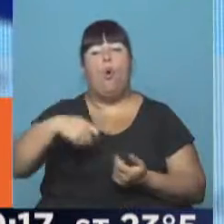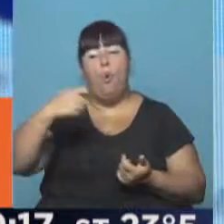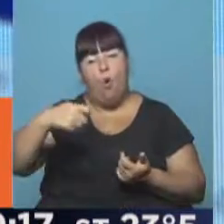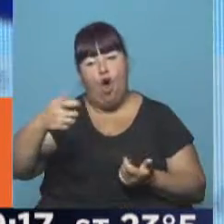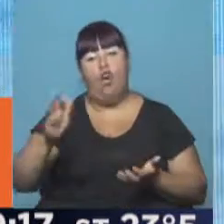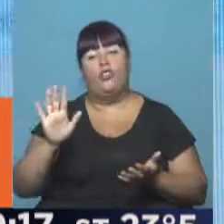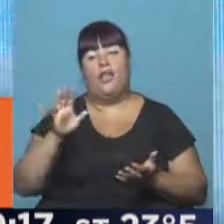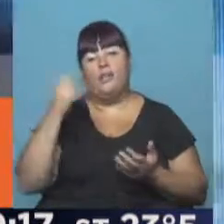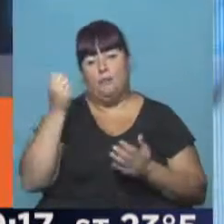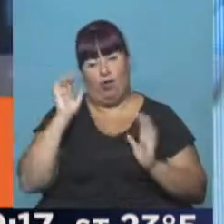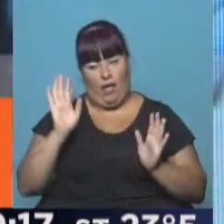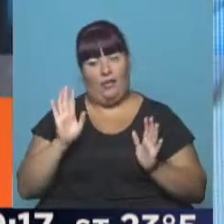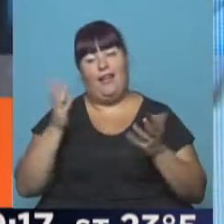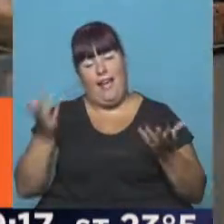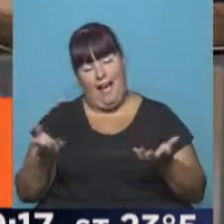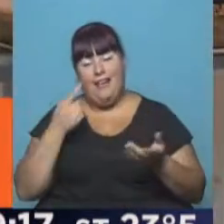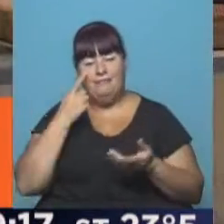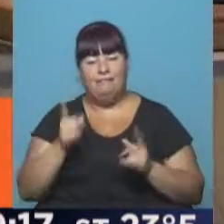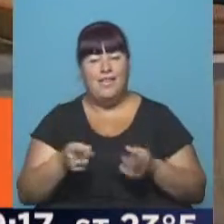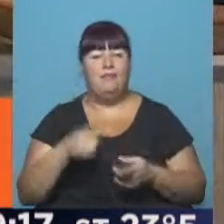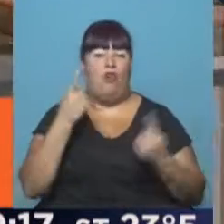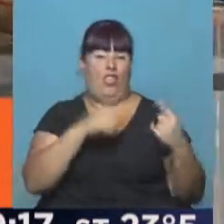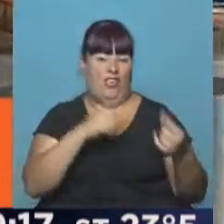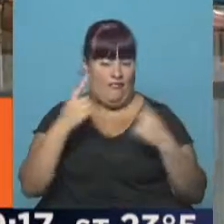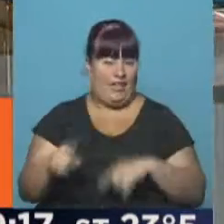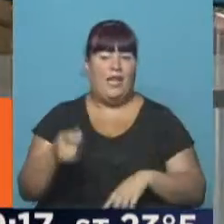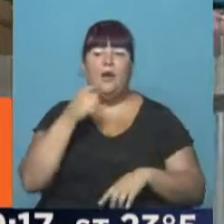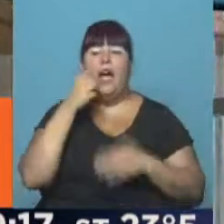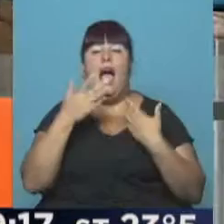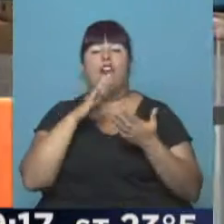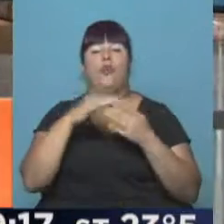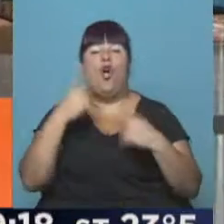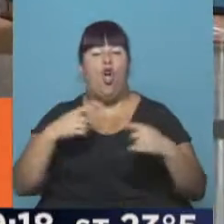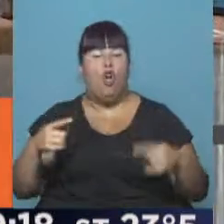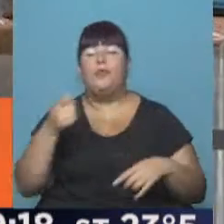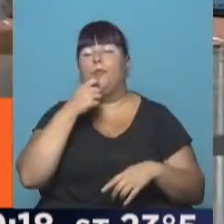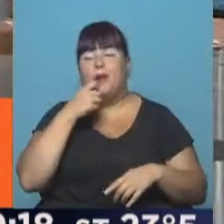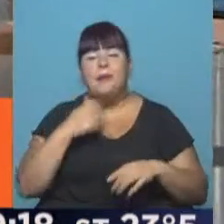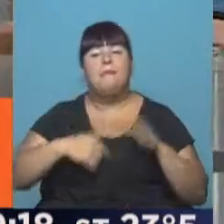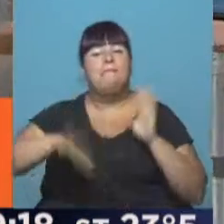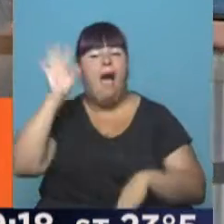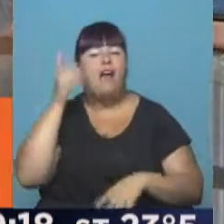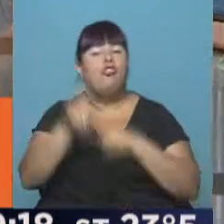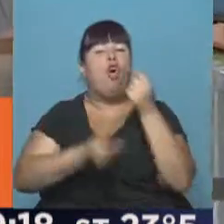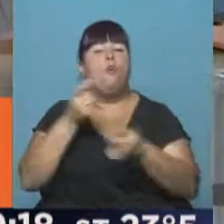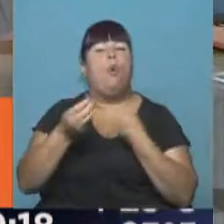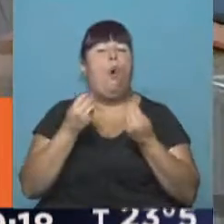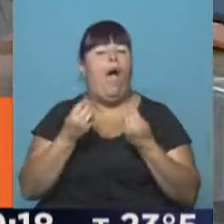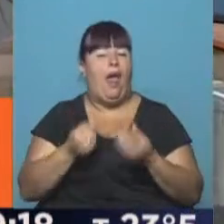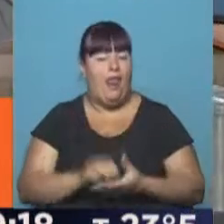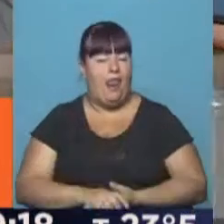es relevante bueno ahí está justamente la diferencia cuando hagamos hablamos de productos saber cuáles son los más vendidos cuáles son los más